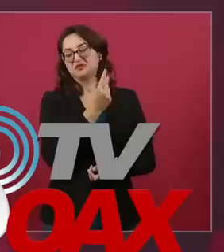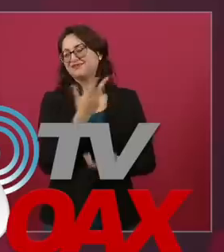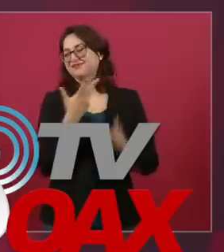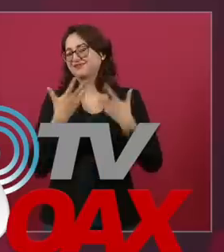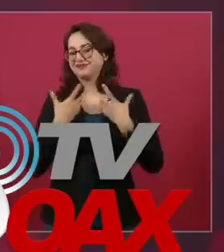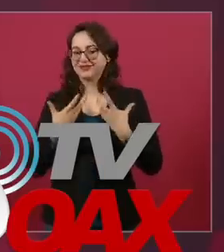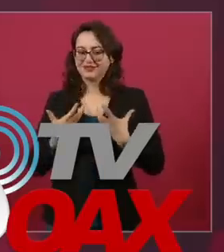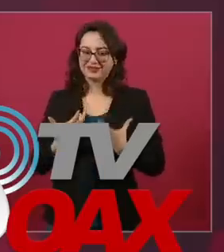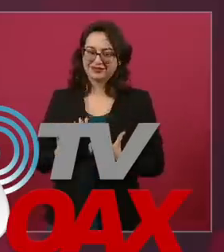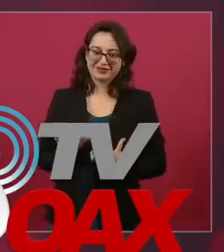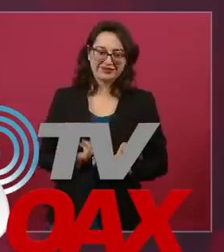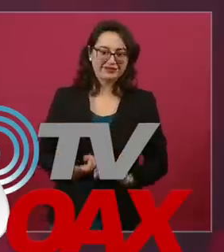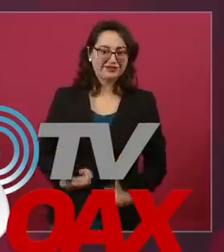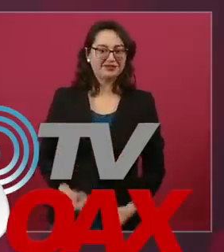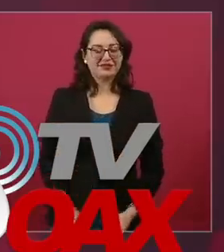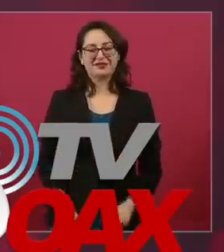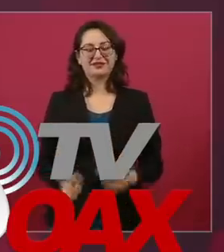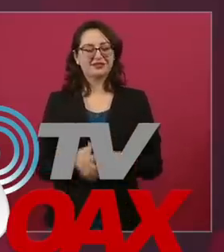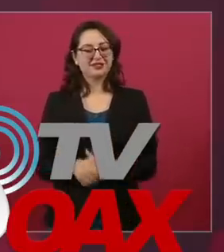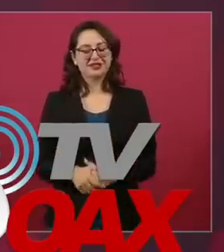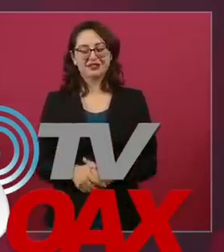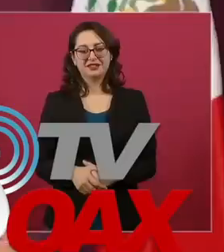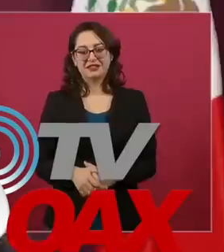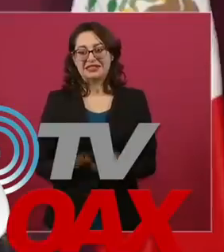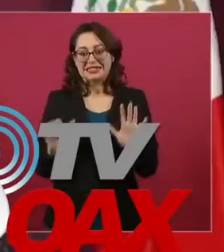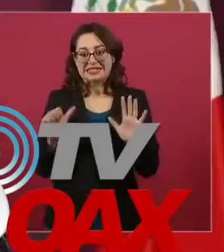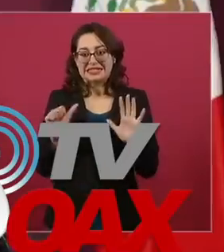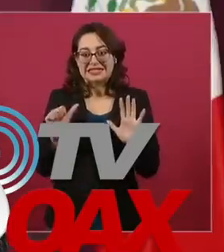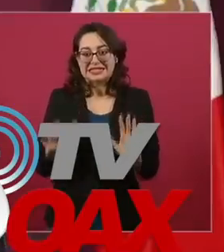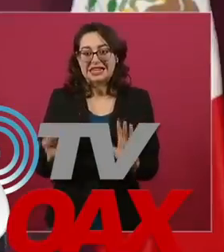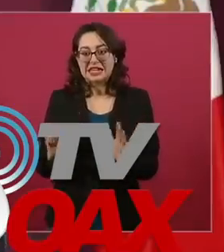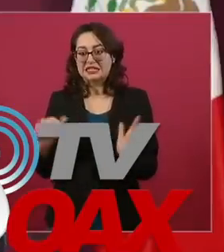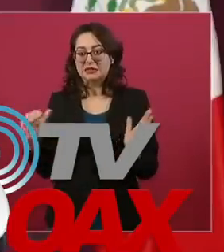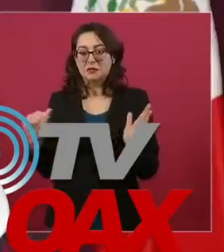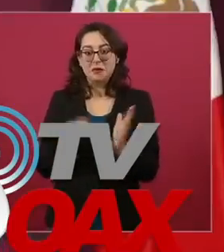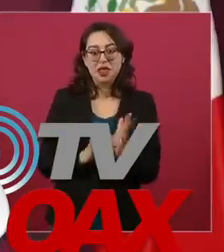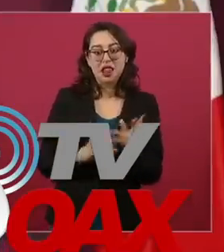se puedan ayudar 6,000 trabajadores,